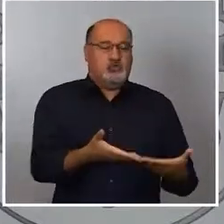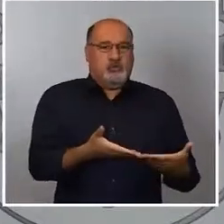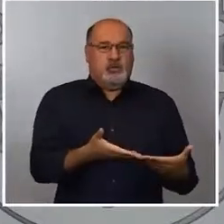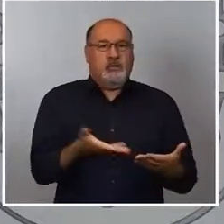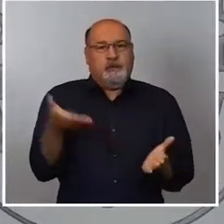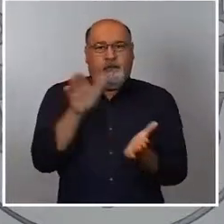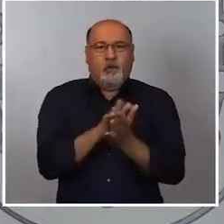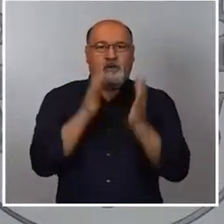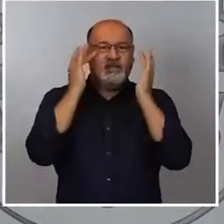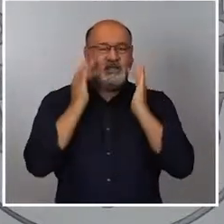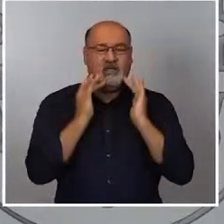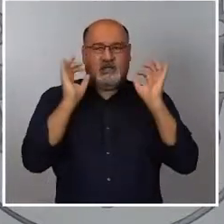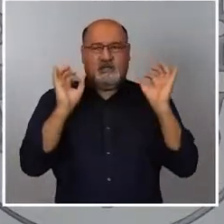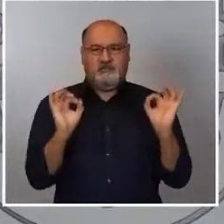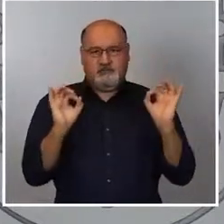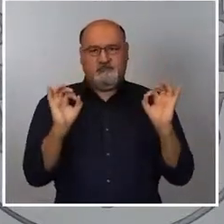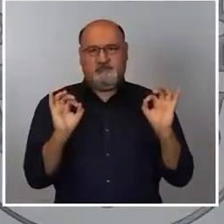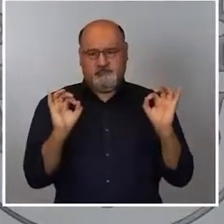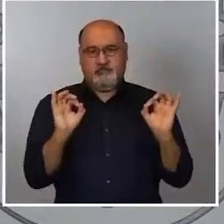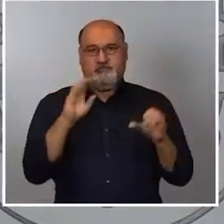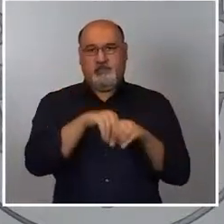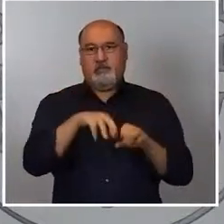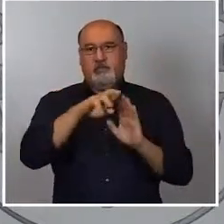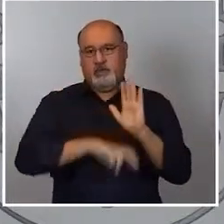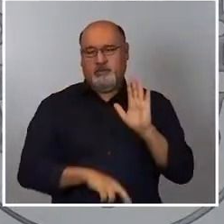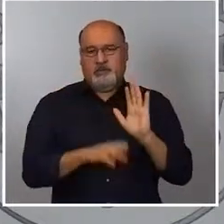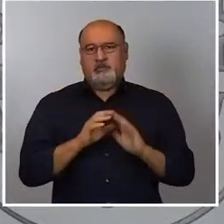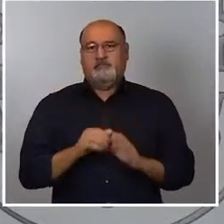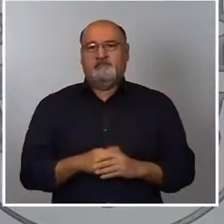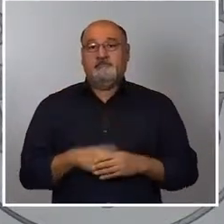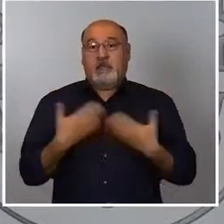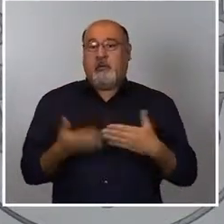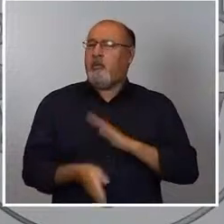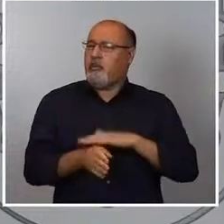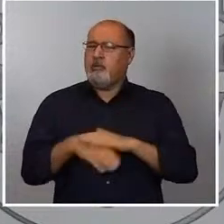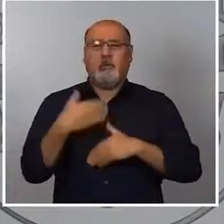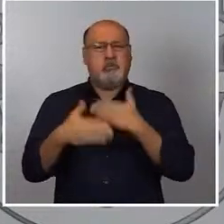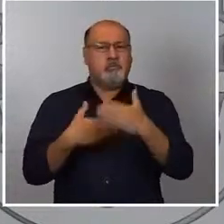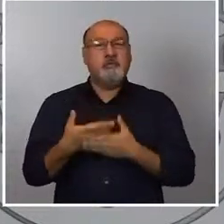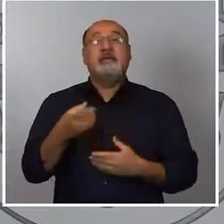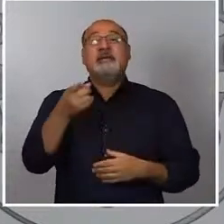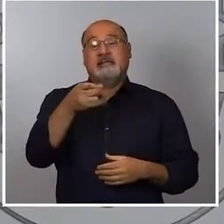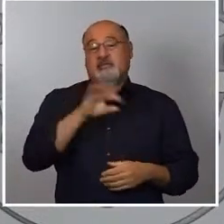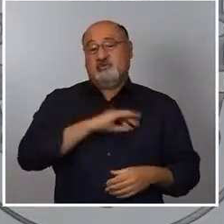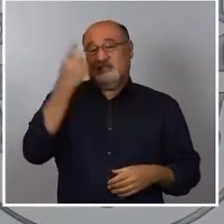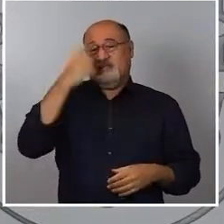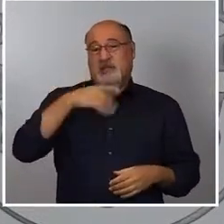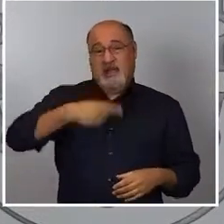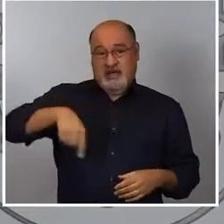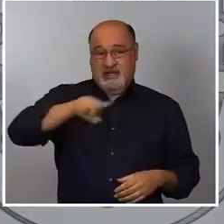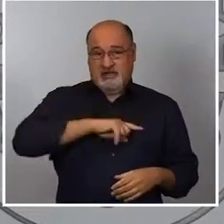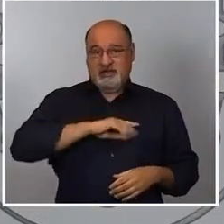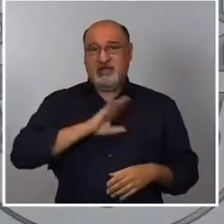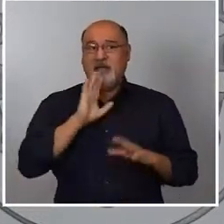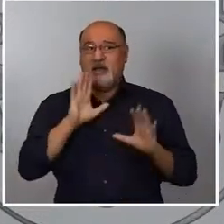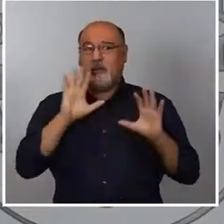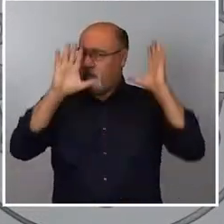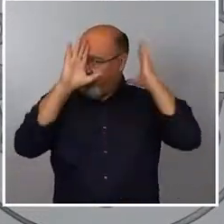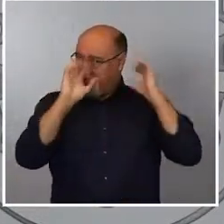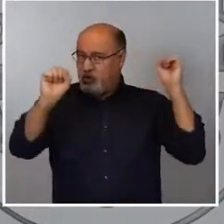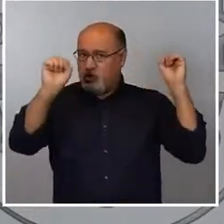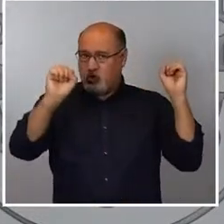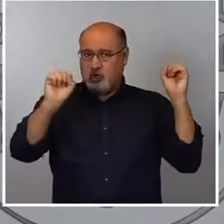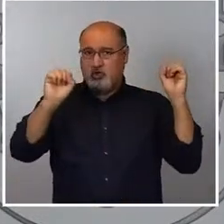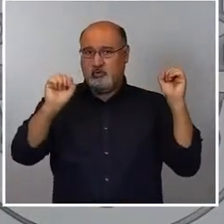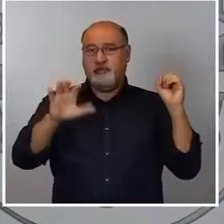ayuda a morir dignamente por tanto seguimos avanzando que sepan que este tanto el protocolo de